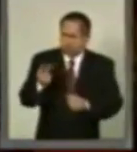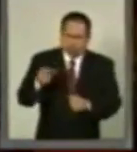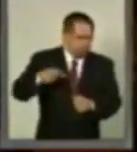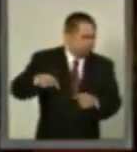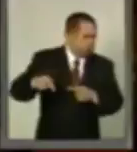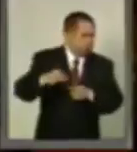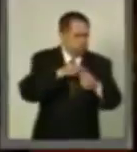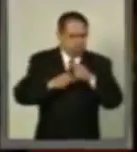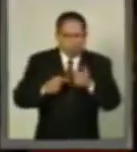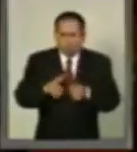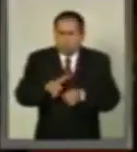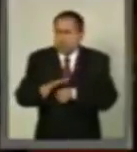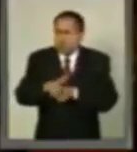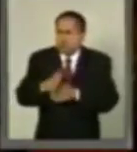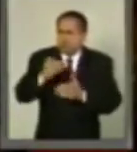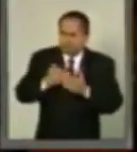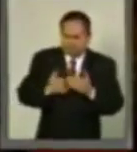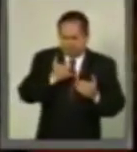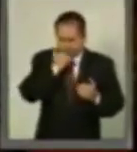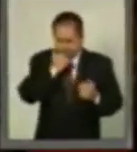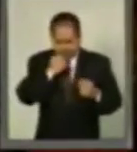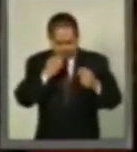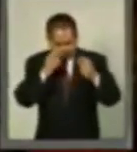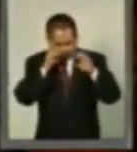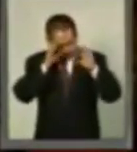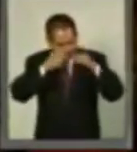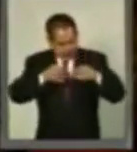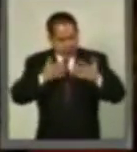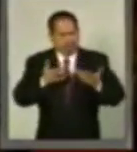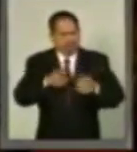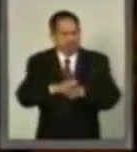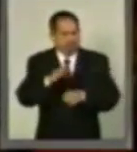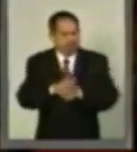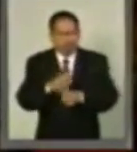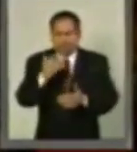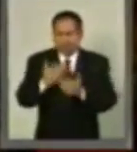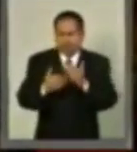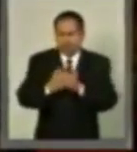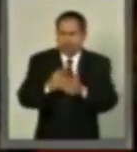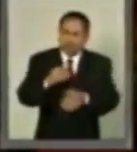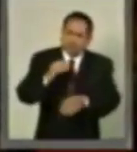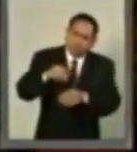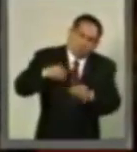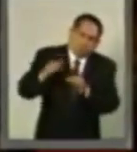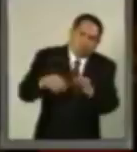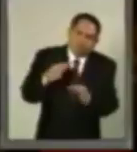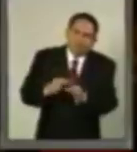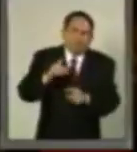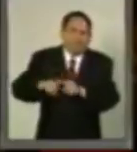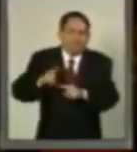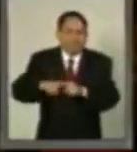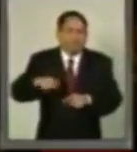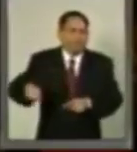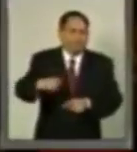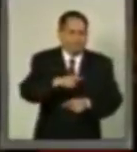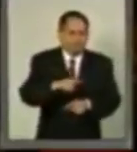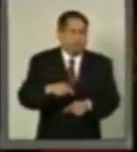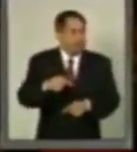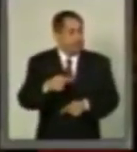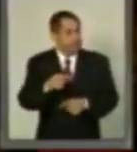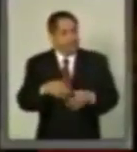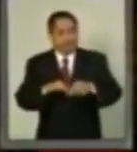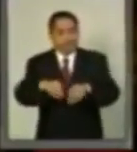hacer una autocrítica también de qué es lo que estamos cumpliendo cada uno de nosotros y particularmente